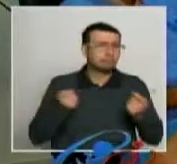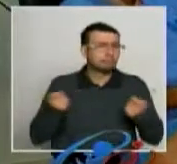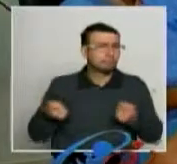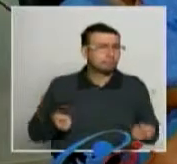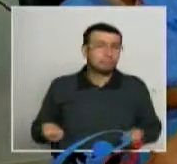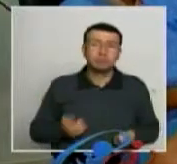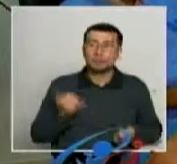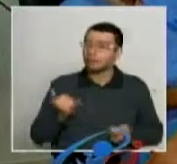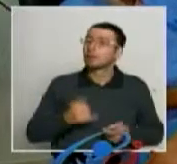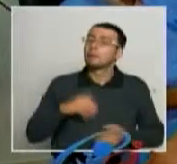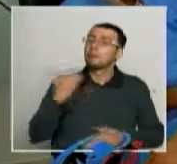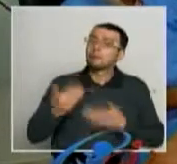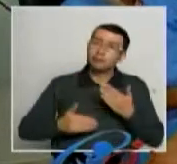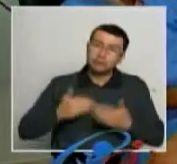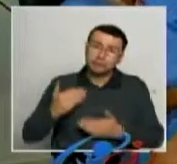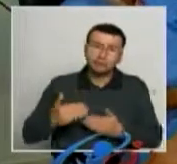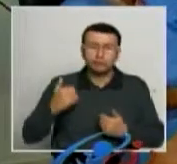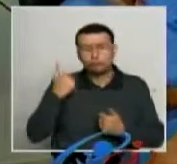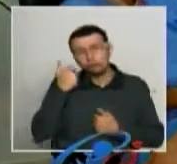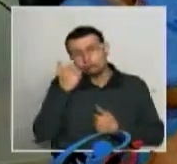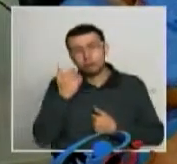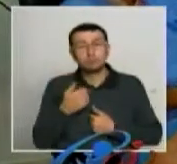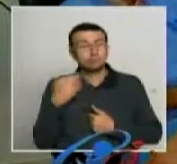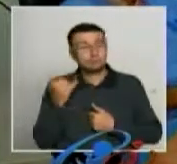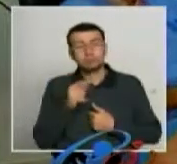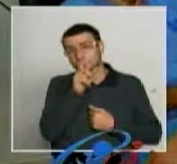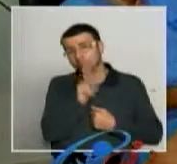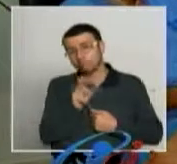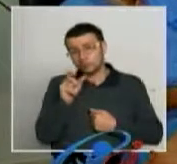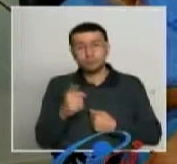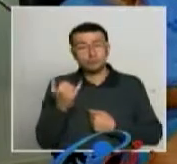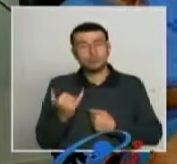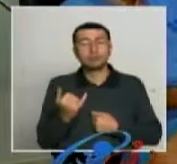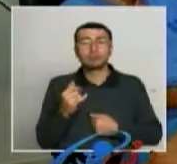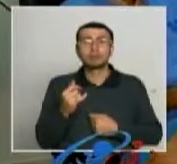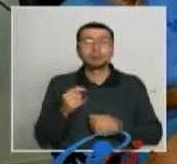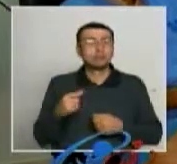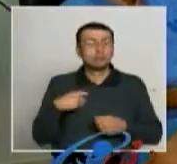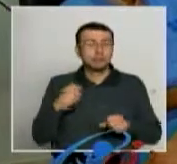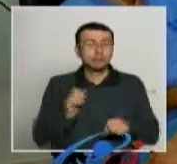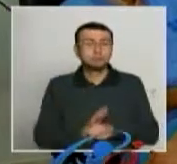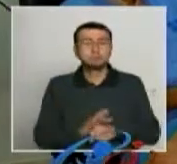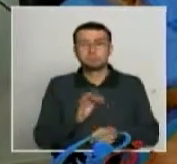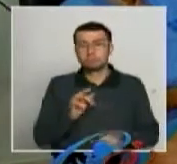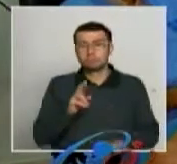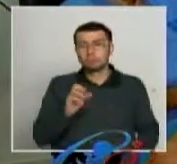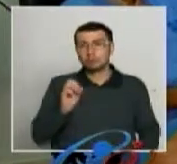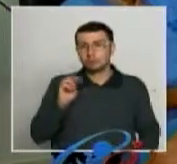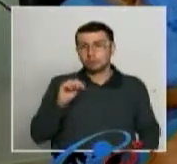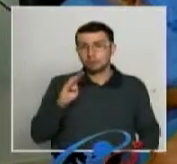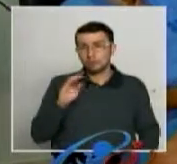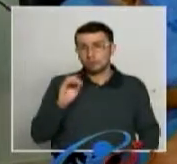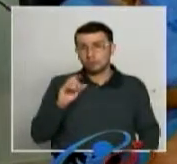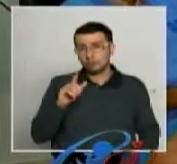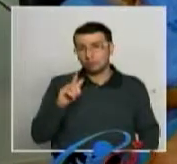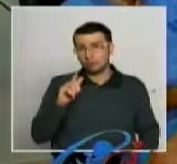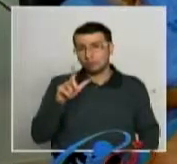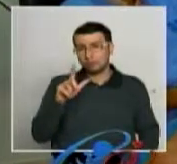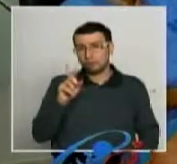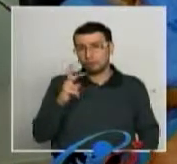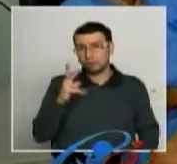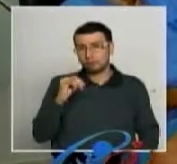pacientes con procesos inflamatorios, pacientes con antecedentes de tromboflebitis, pacientes con síntomas